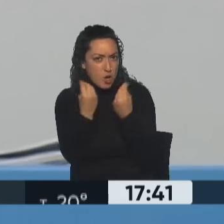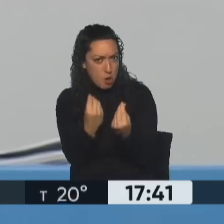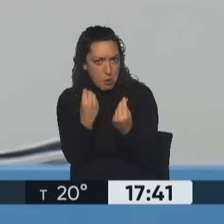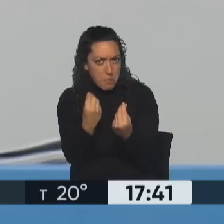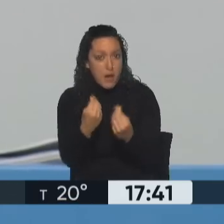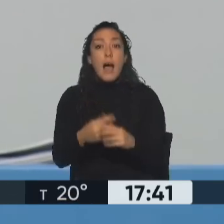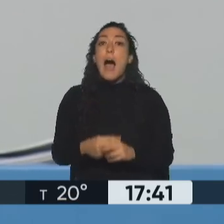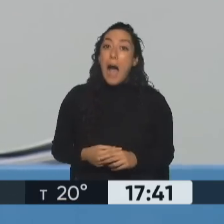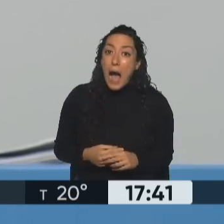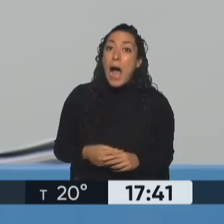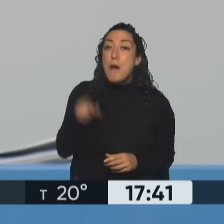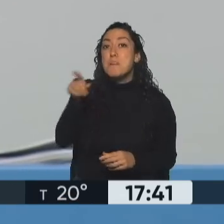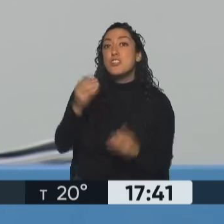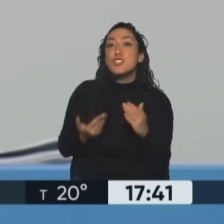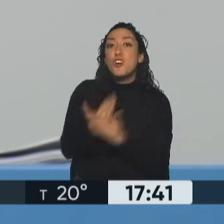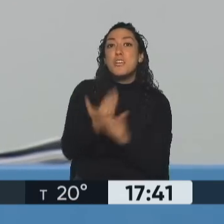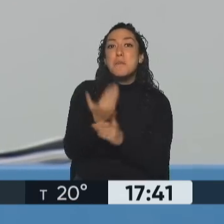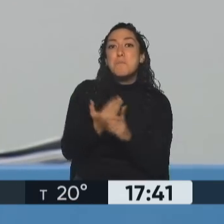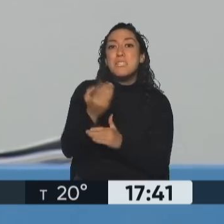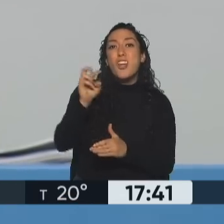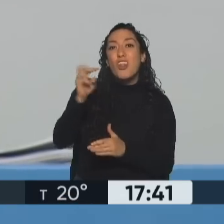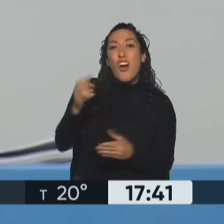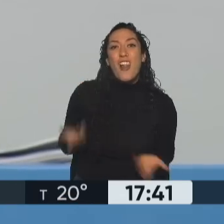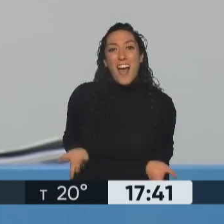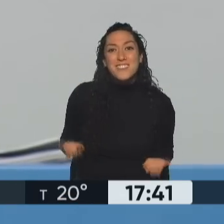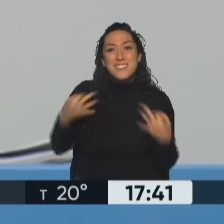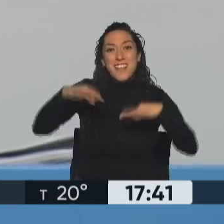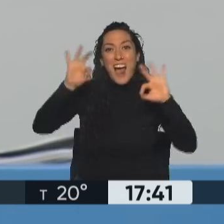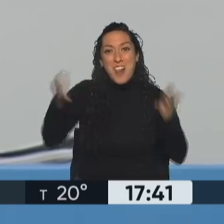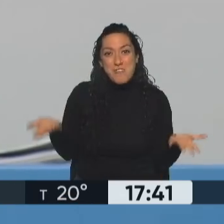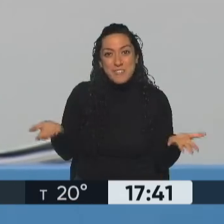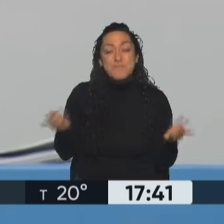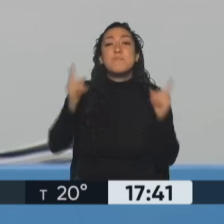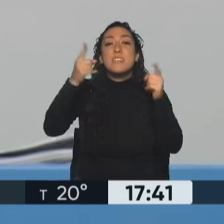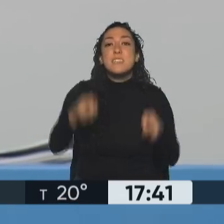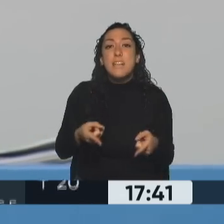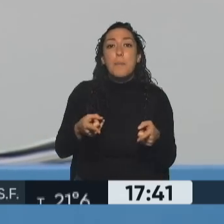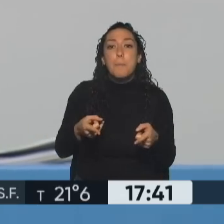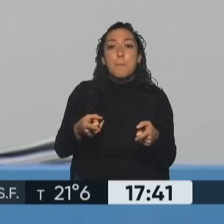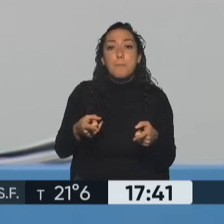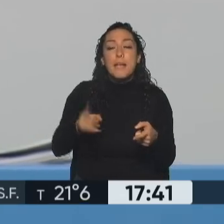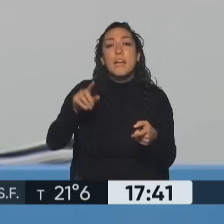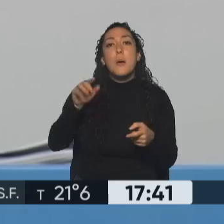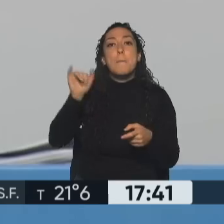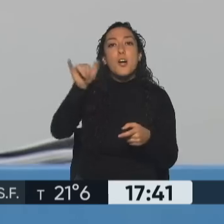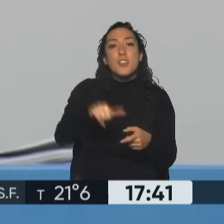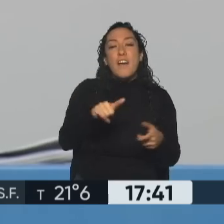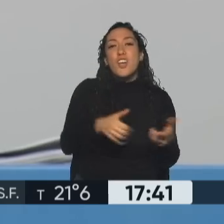tiene la maquinita que imprime los dólares. Y además, para ayudarlo, tiene unos cuantos